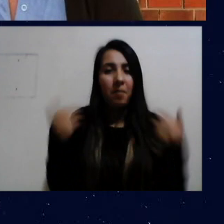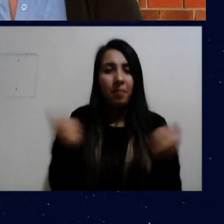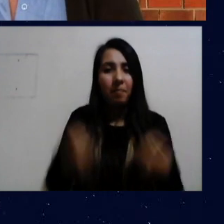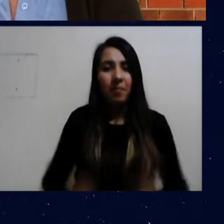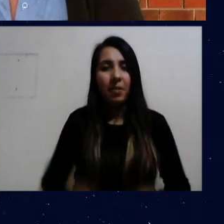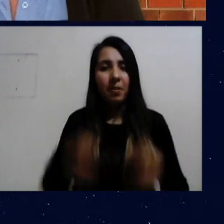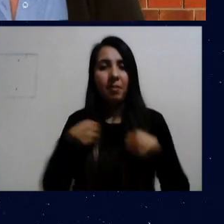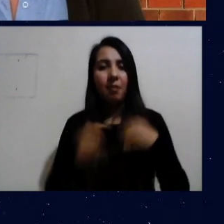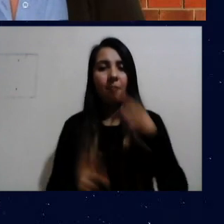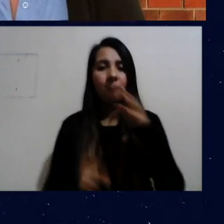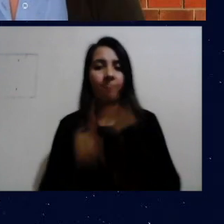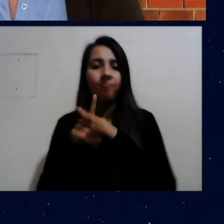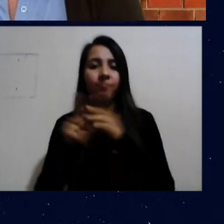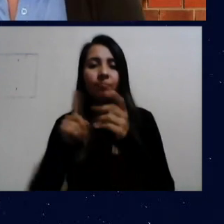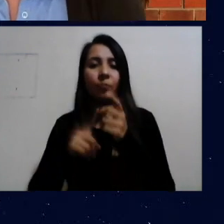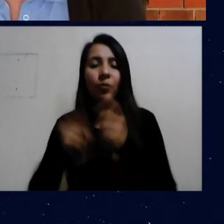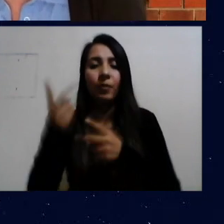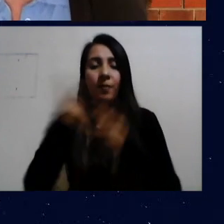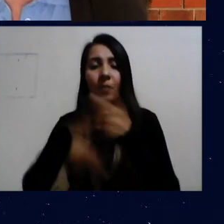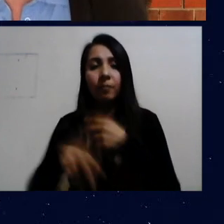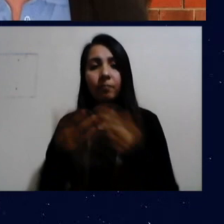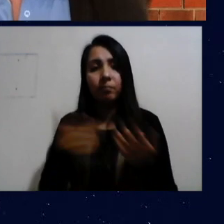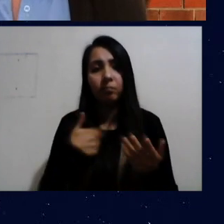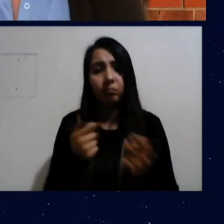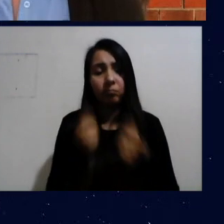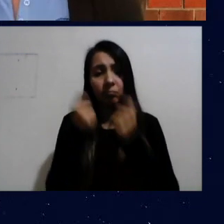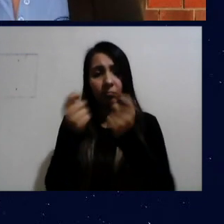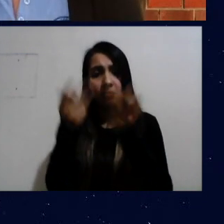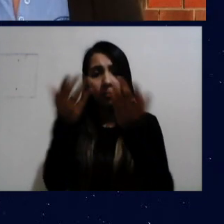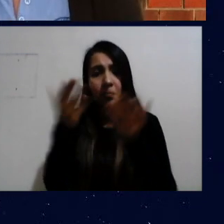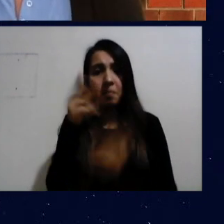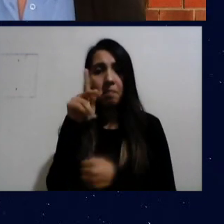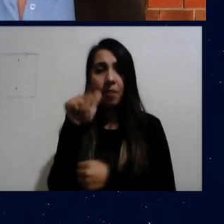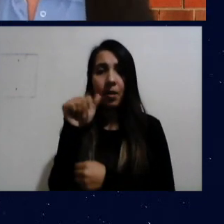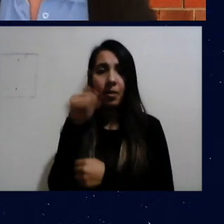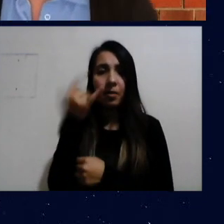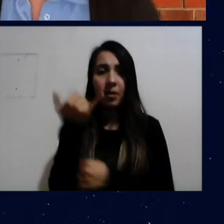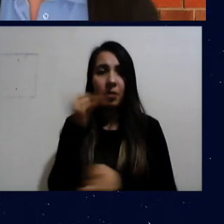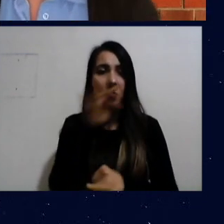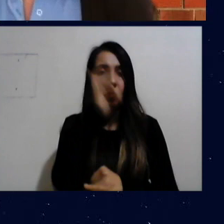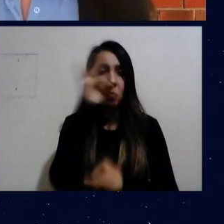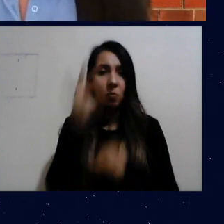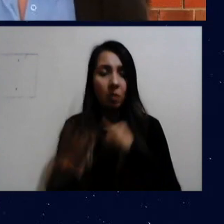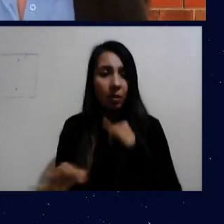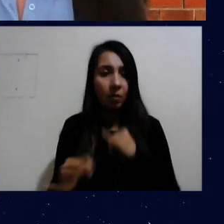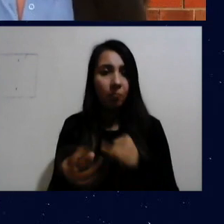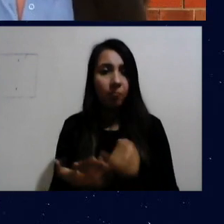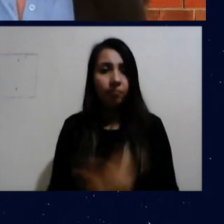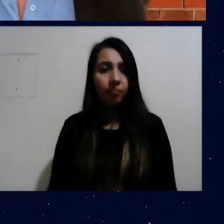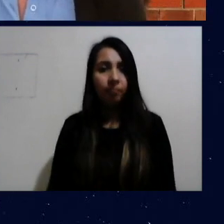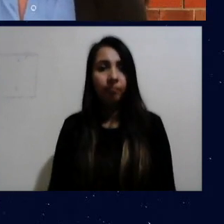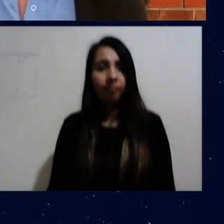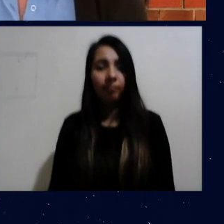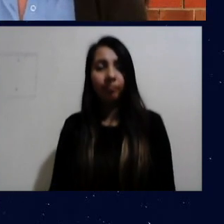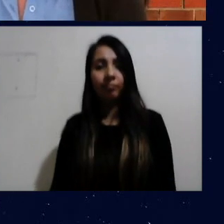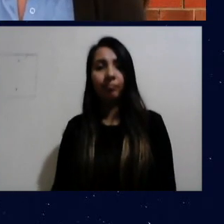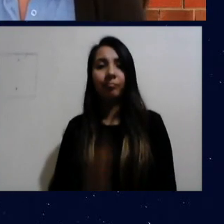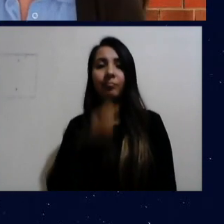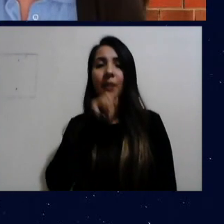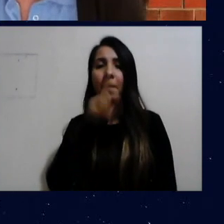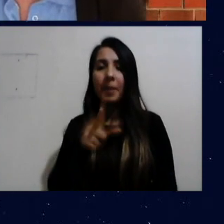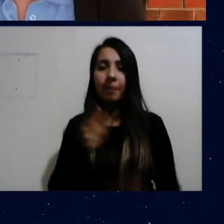Patti para las palabras finales. Bueno, también muchísimas gracias a Inés por esta charla